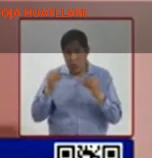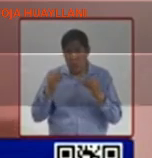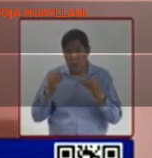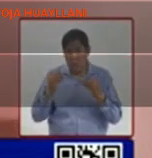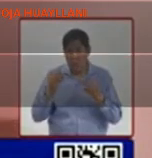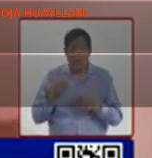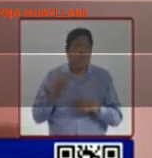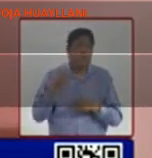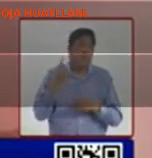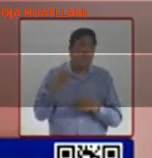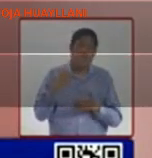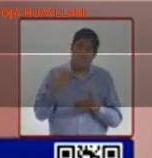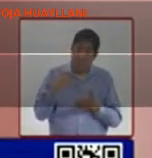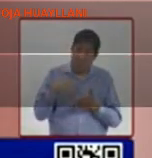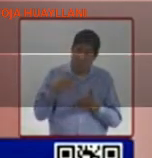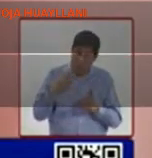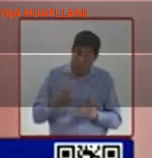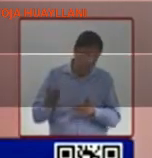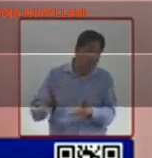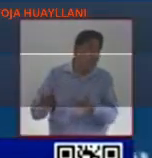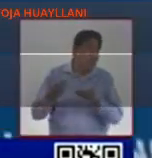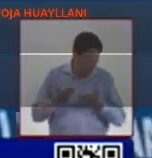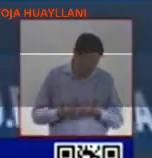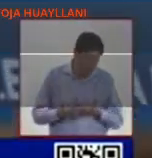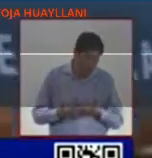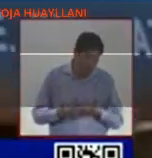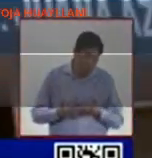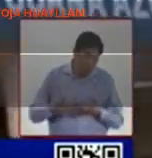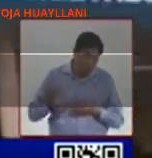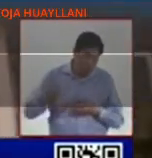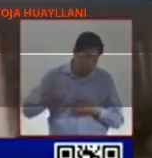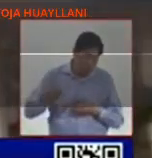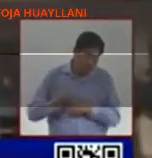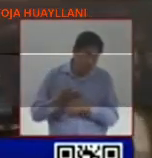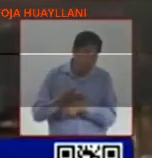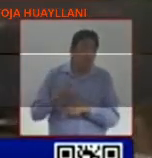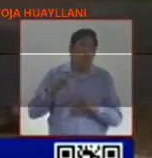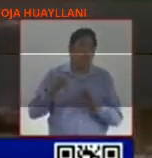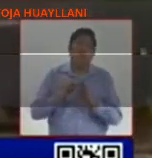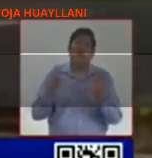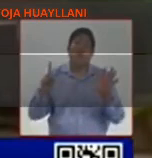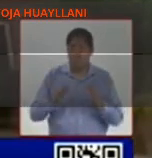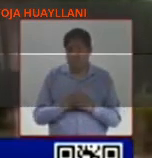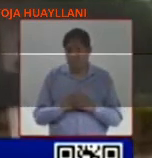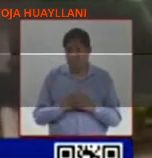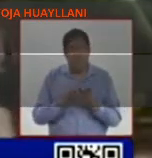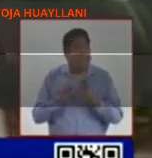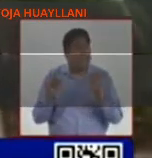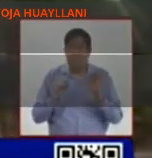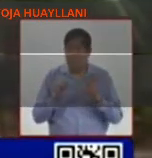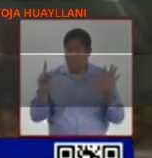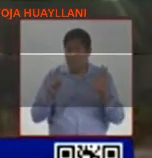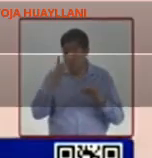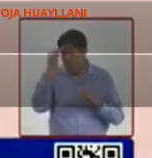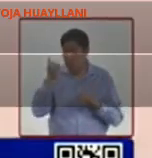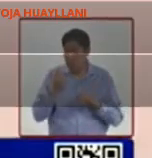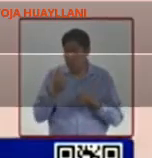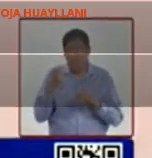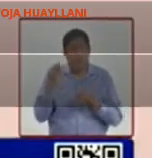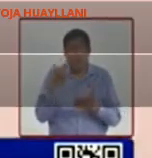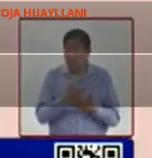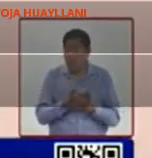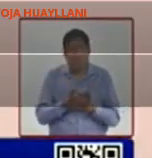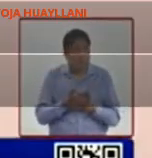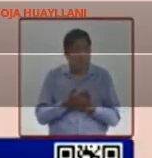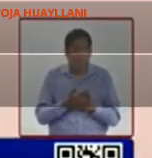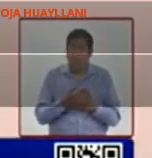¿Algún estudiante trajo o llevó al colegio esta prueba que usted le había pedido? No, ninguno, nadie, porque no llevaron,